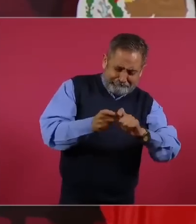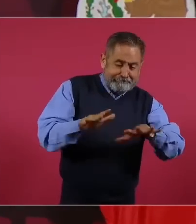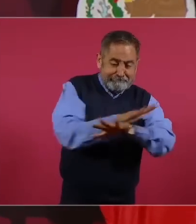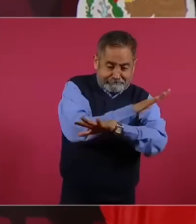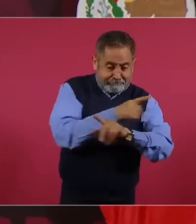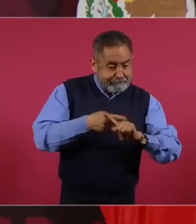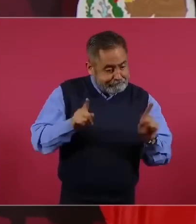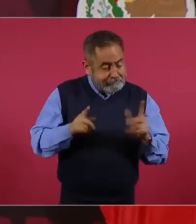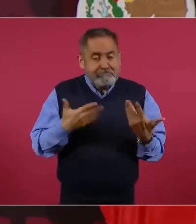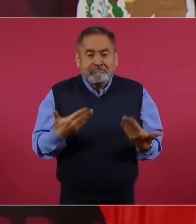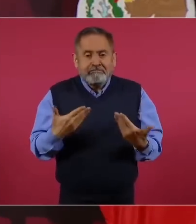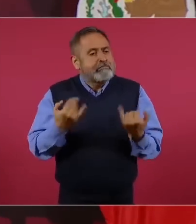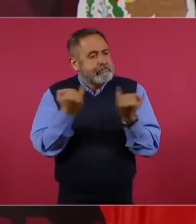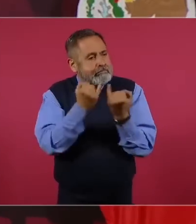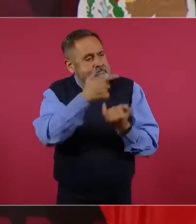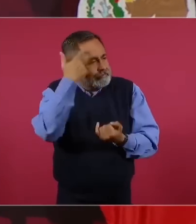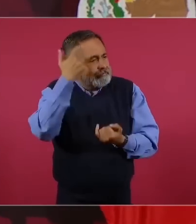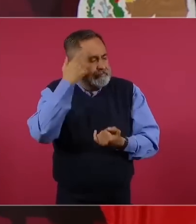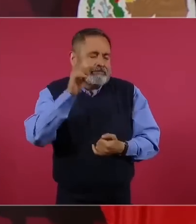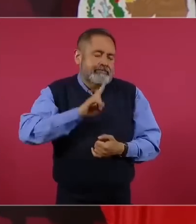de parecer.